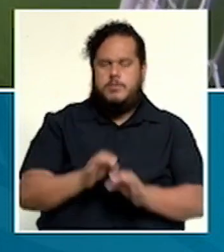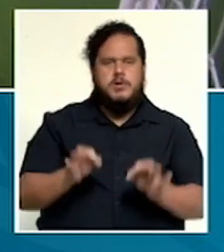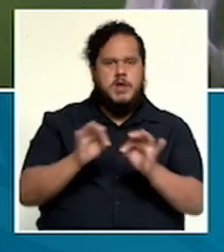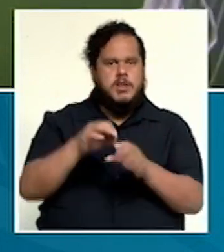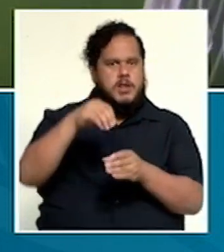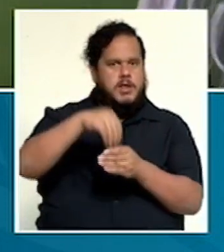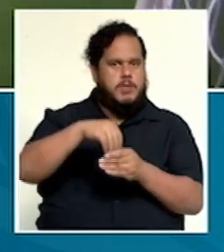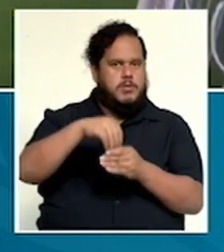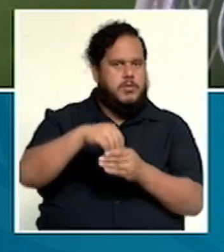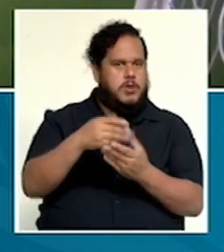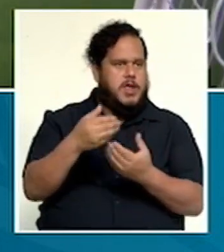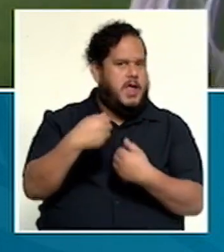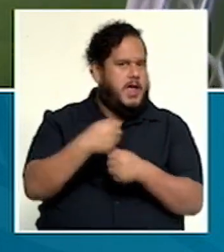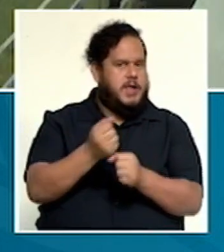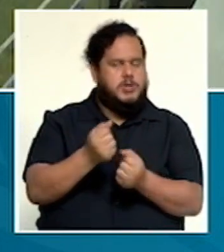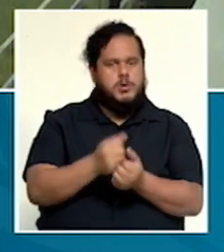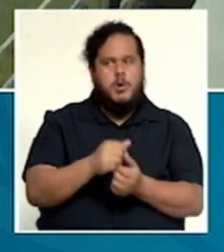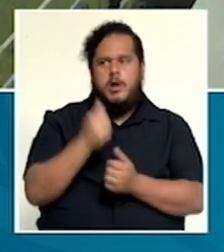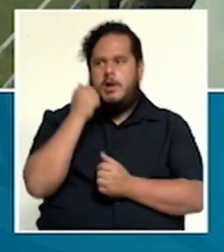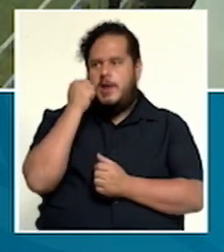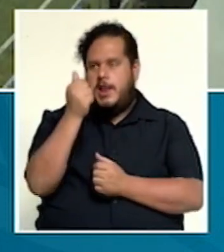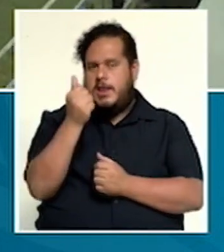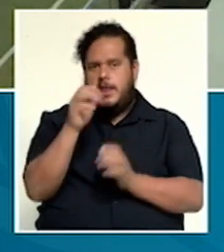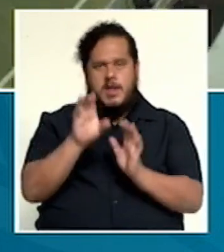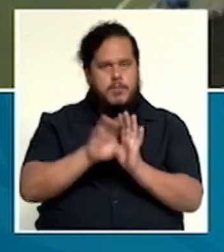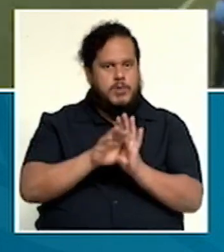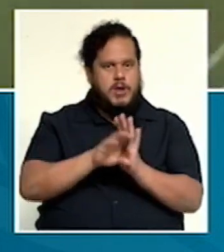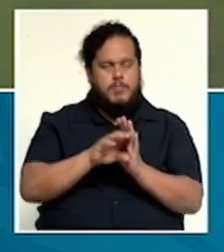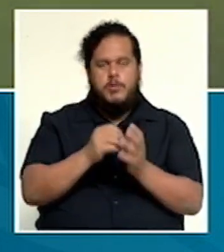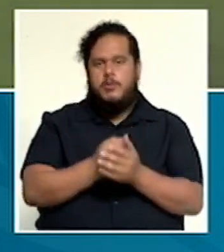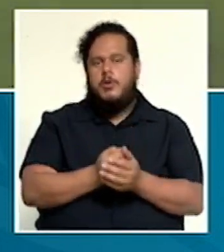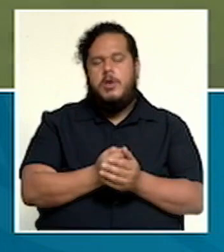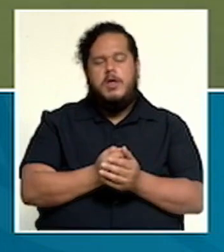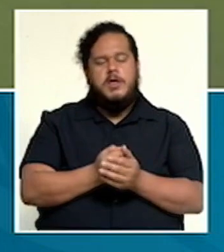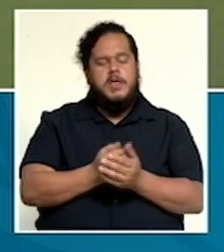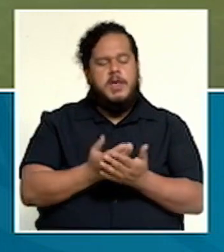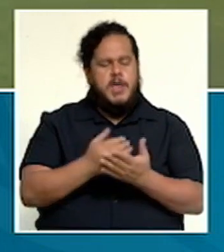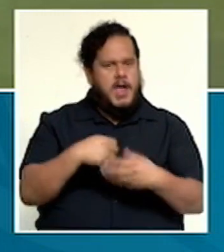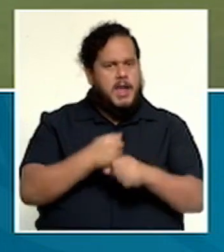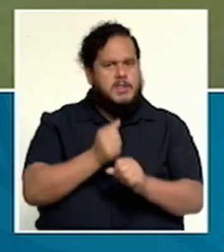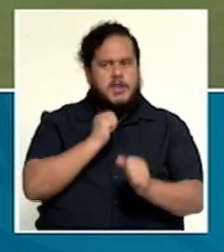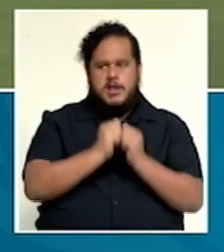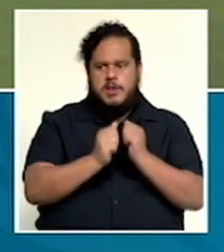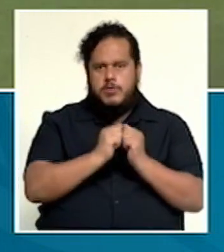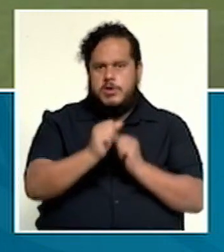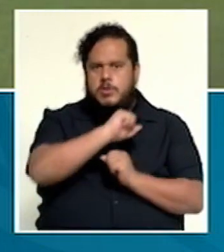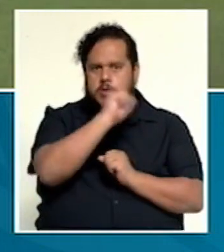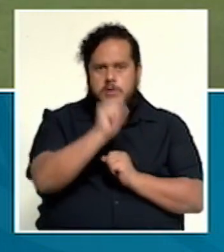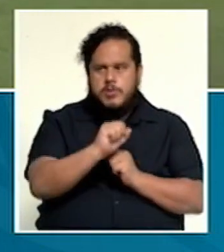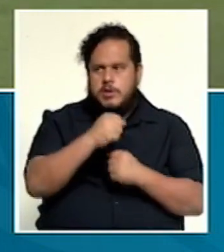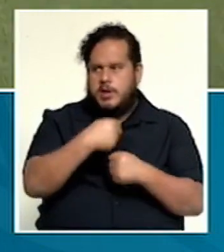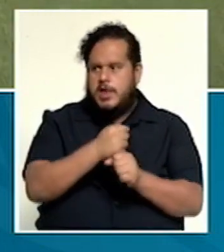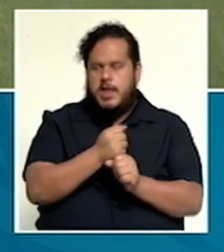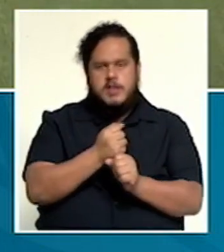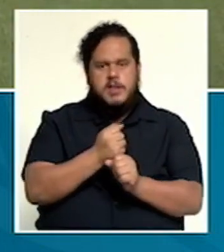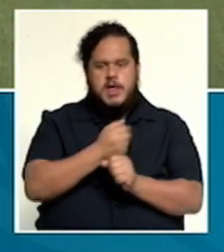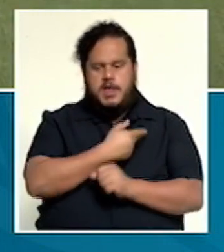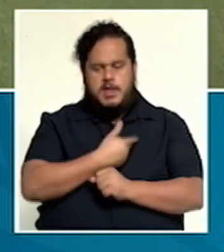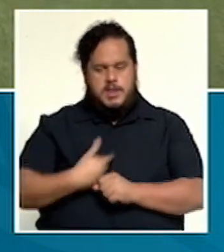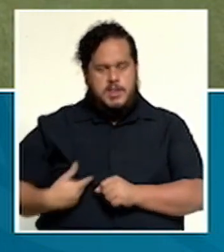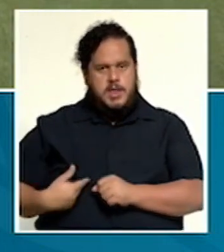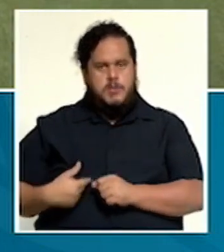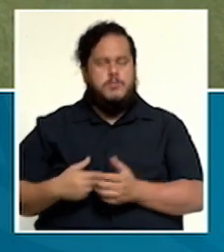inversión que ha hecho Liga Deportiva Alajuelense, que hace el Deportivo Saprissa, que hace el Club Sport